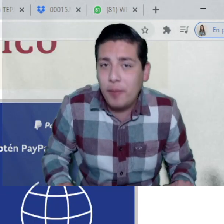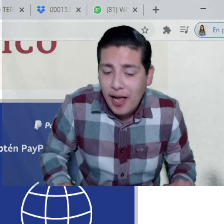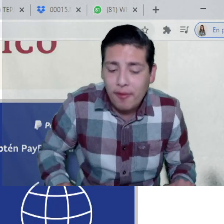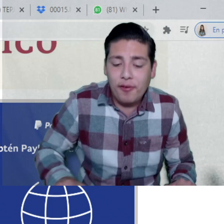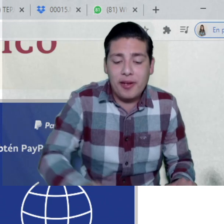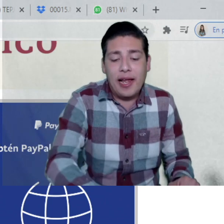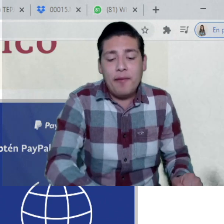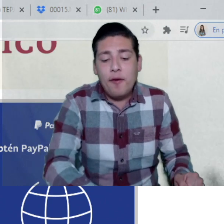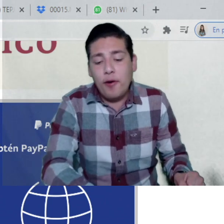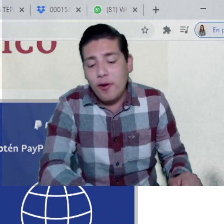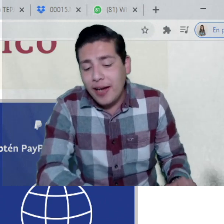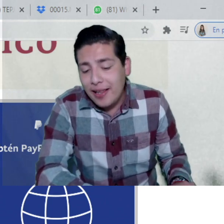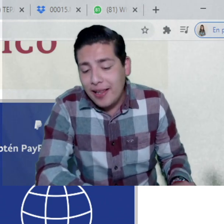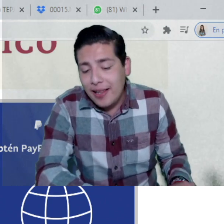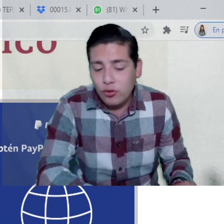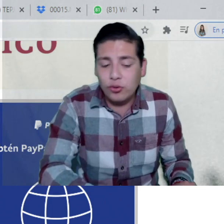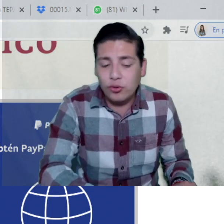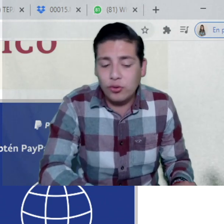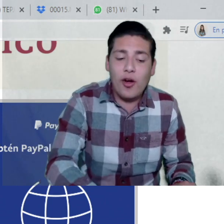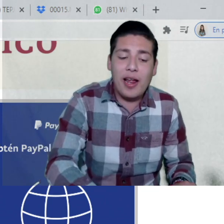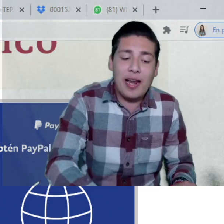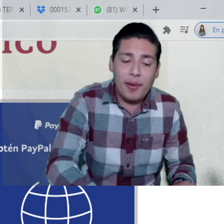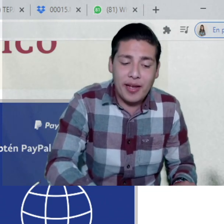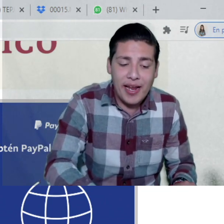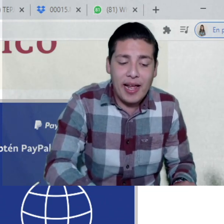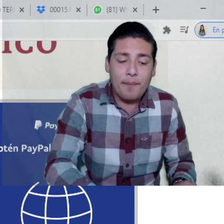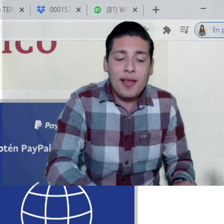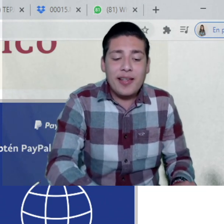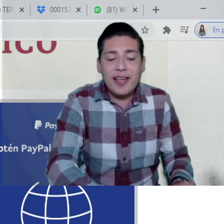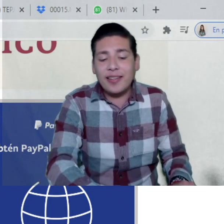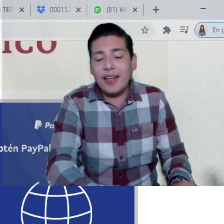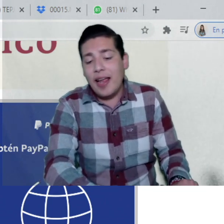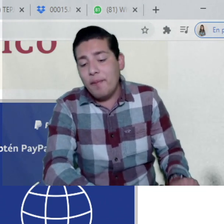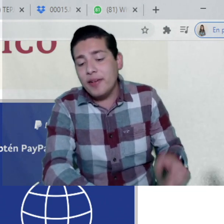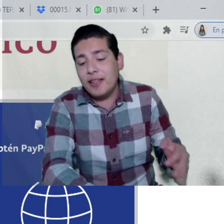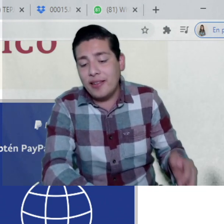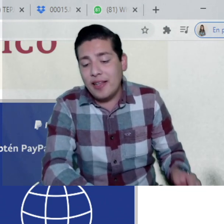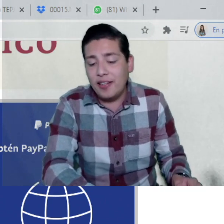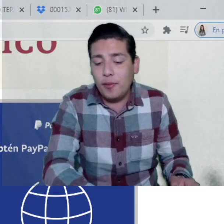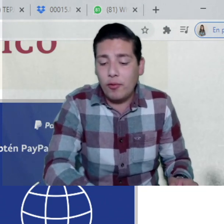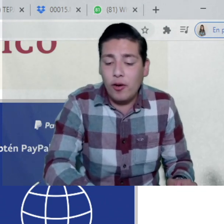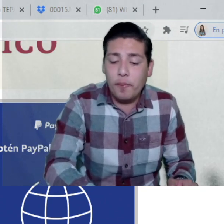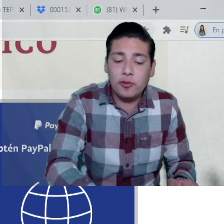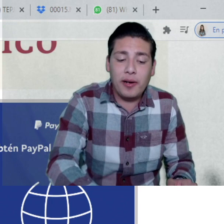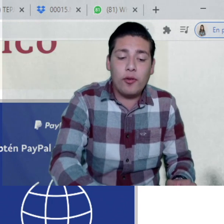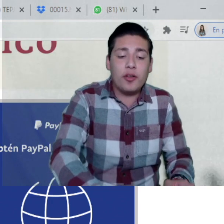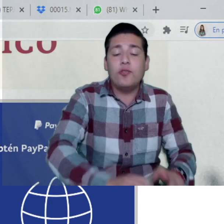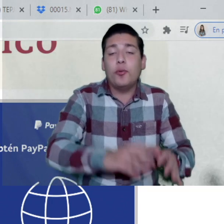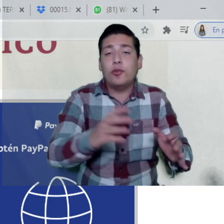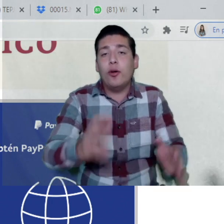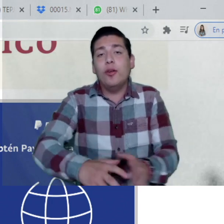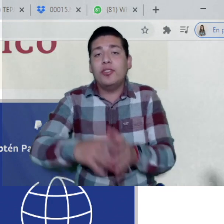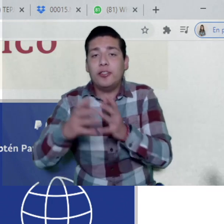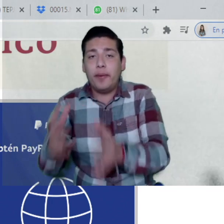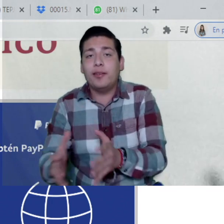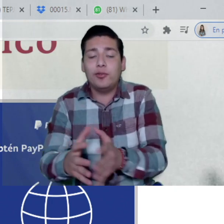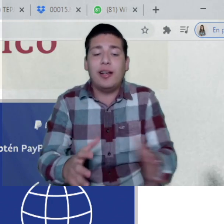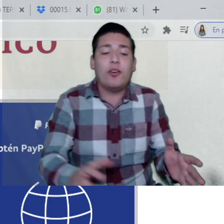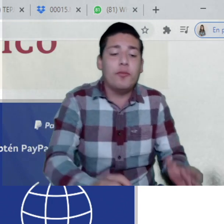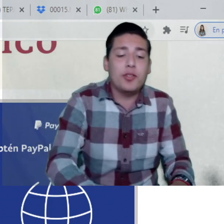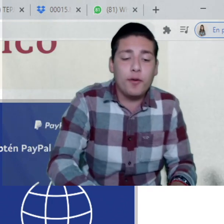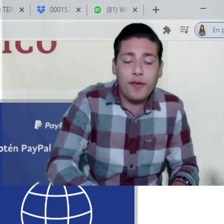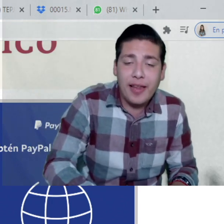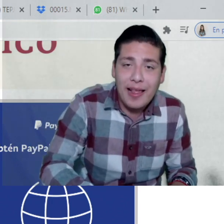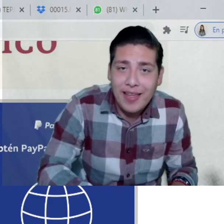se esperaba, familia, fue lo que el día de hoy sucedió en la mañanera, y es que el presidente Andrés Manuel López Obrador y sobre todo los expertos